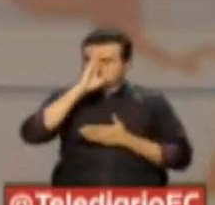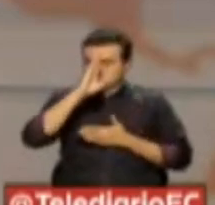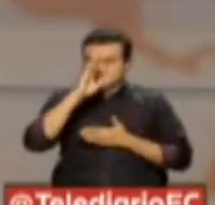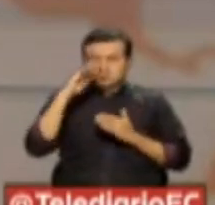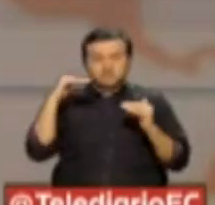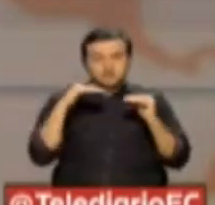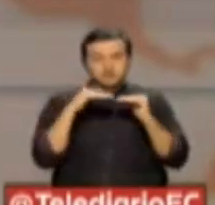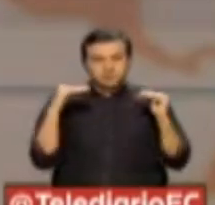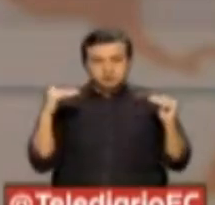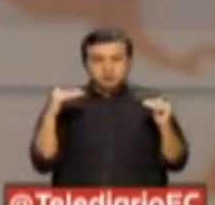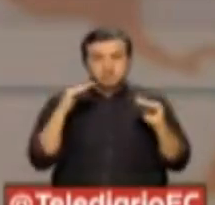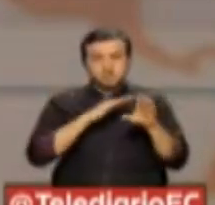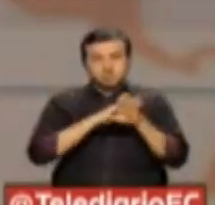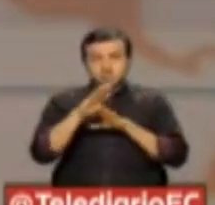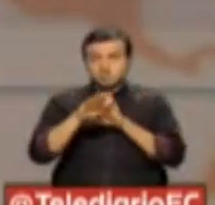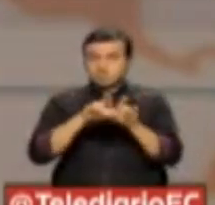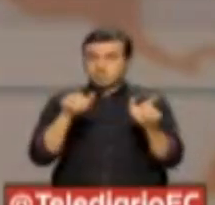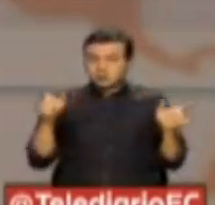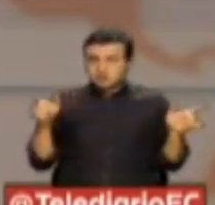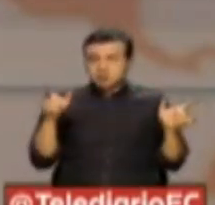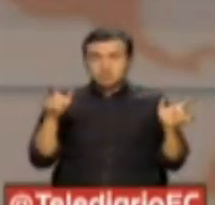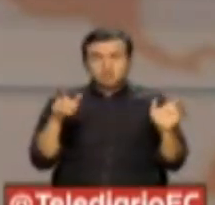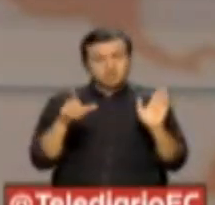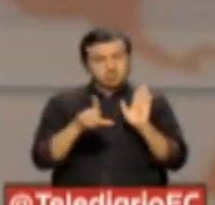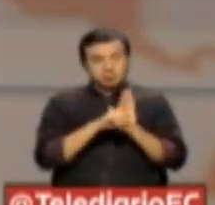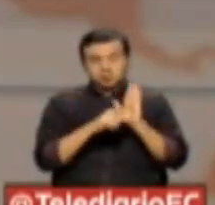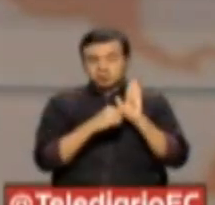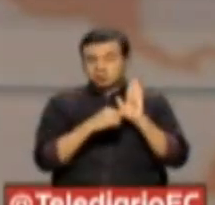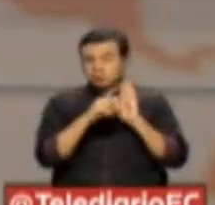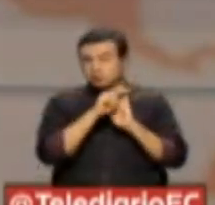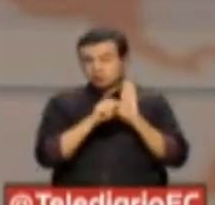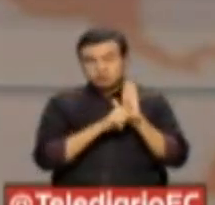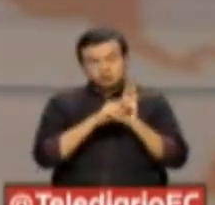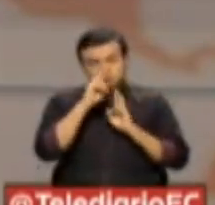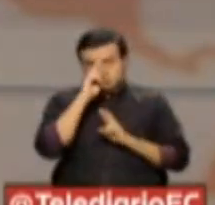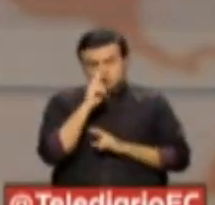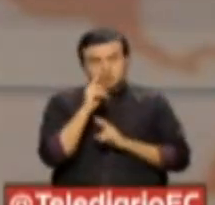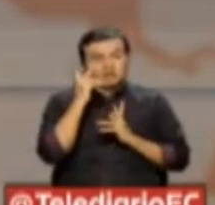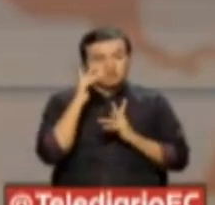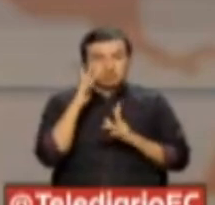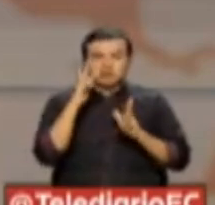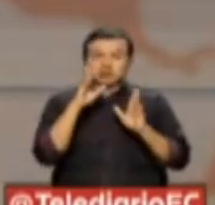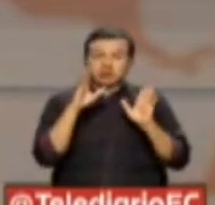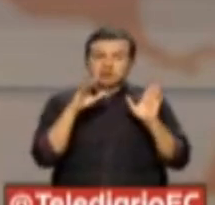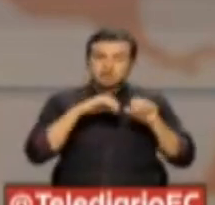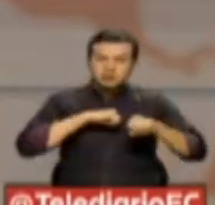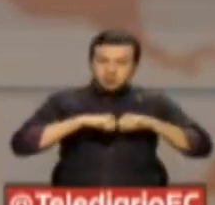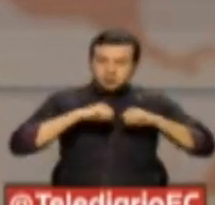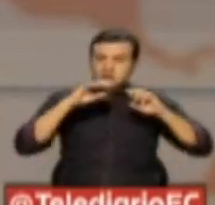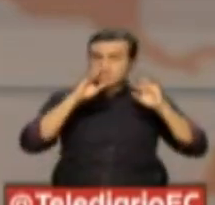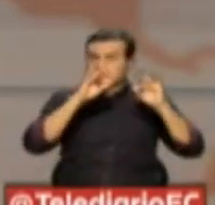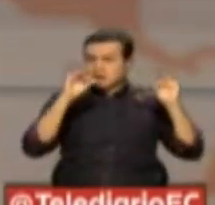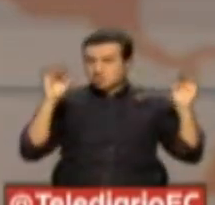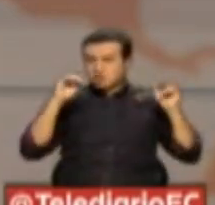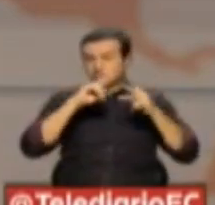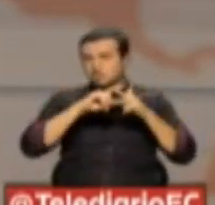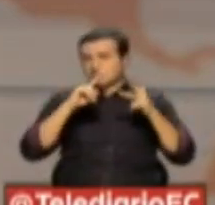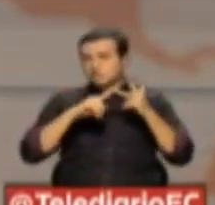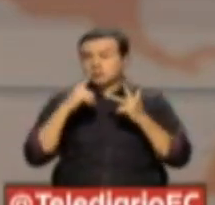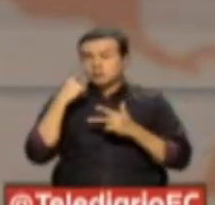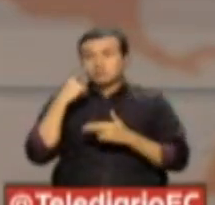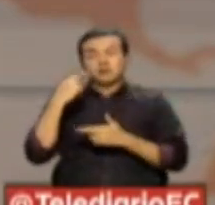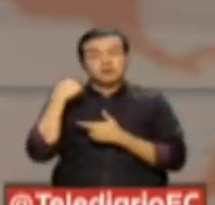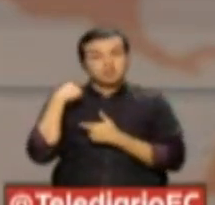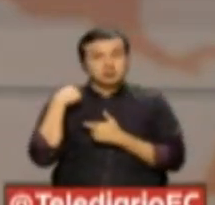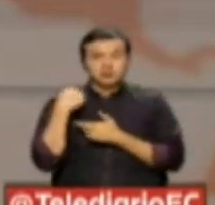paralelamente les invito a cumplir con lo que dicen las normas hay esquemas de gestión de calidad hay esquemas de